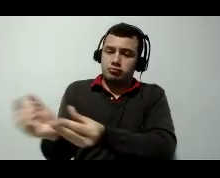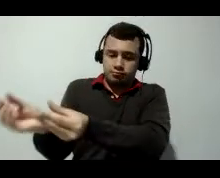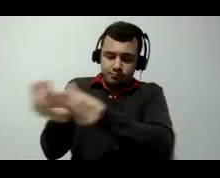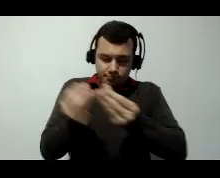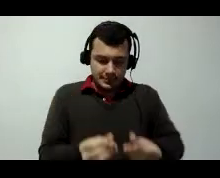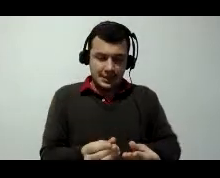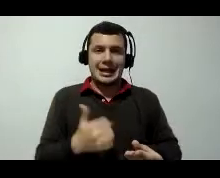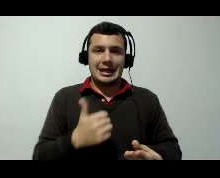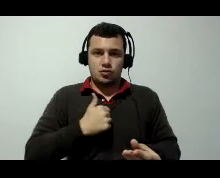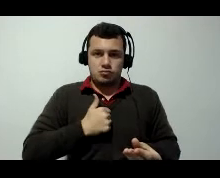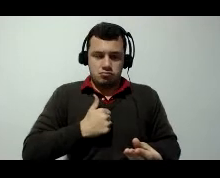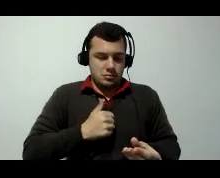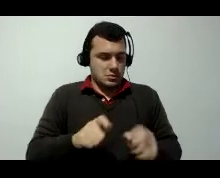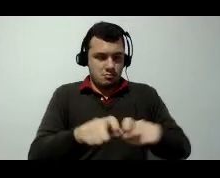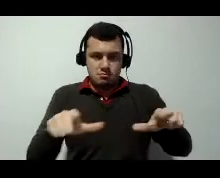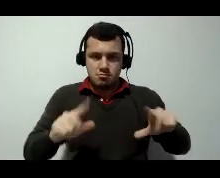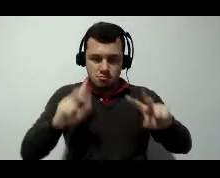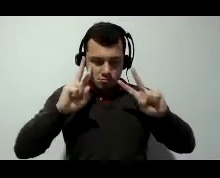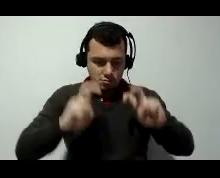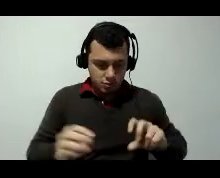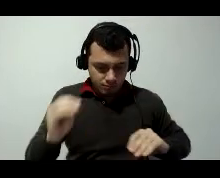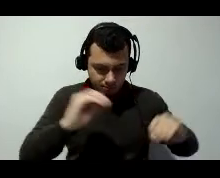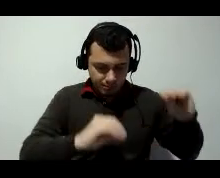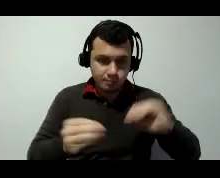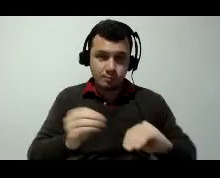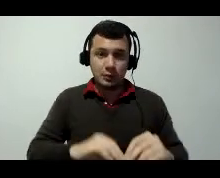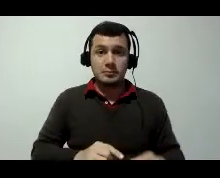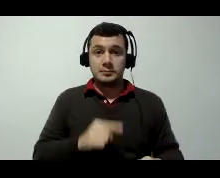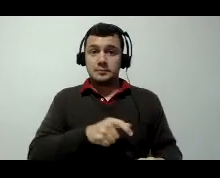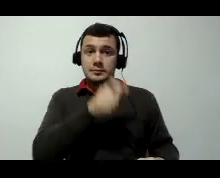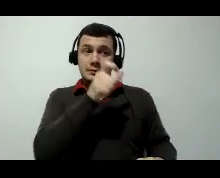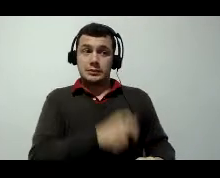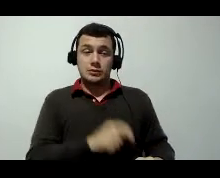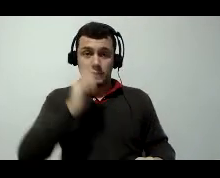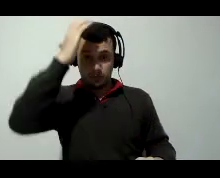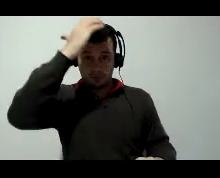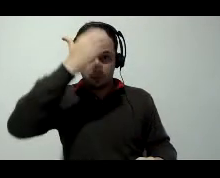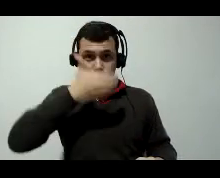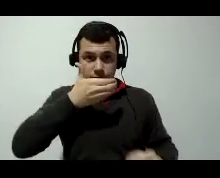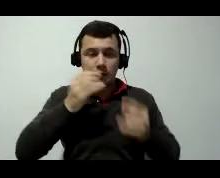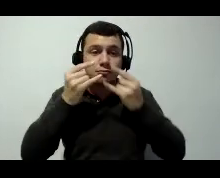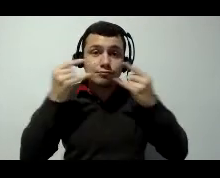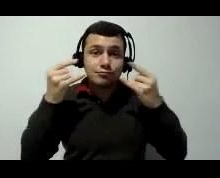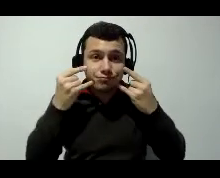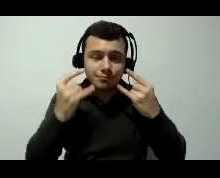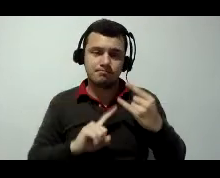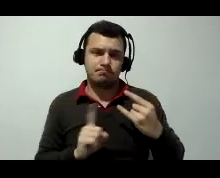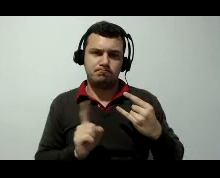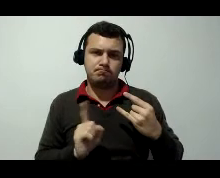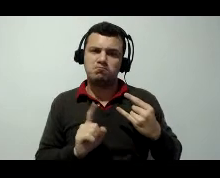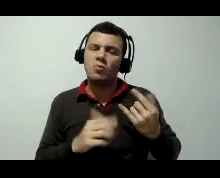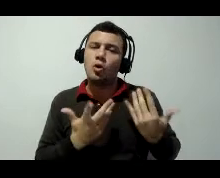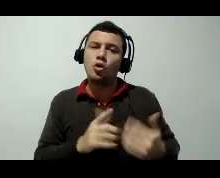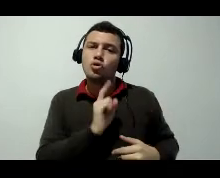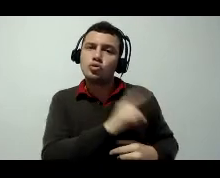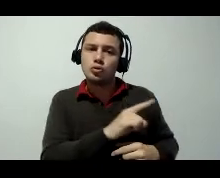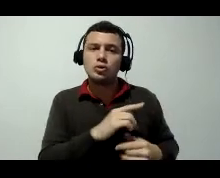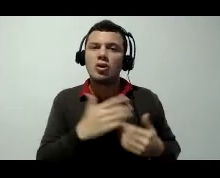personal de laboratorio ya no va a utilizar mascarilla quirúrgica, sino que va a requerir el uso del